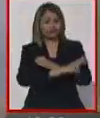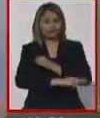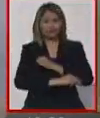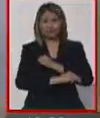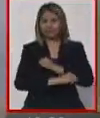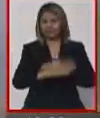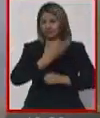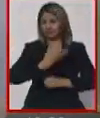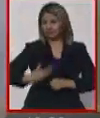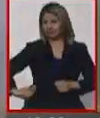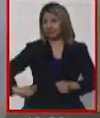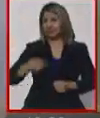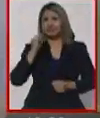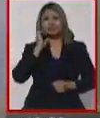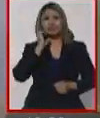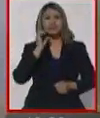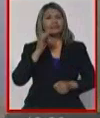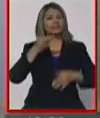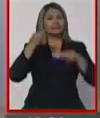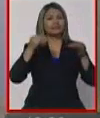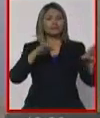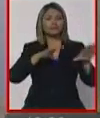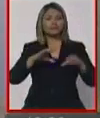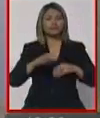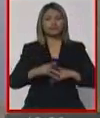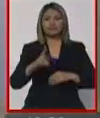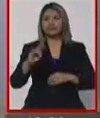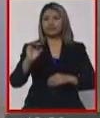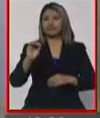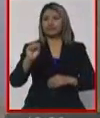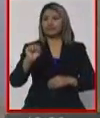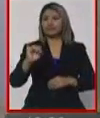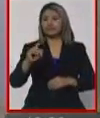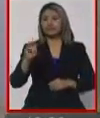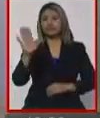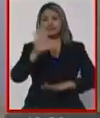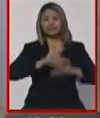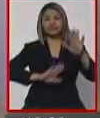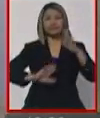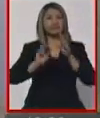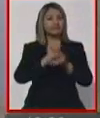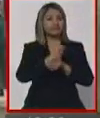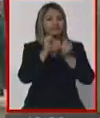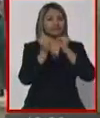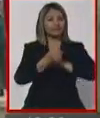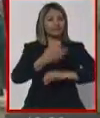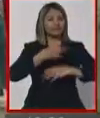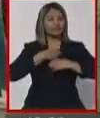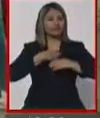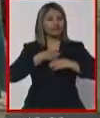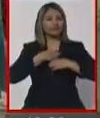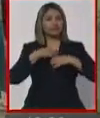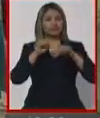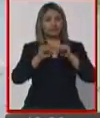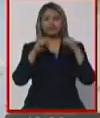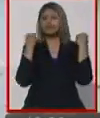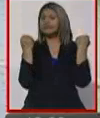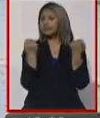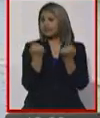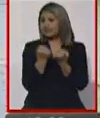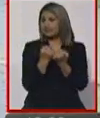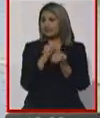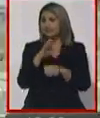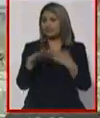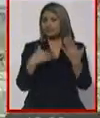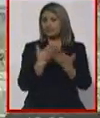a la cabeza del presidente Evo el que decidió ejecutar Rositas. Esa es la preocupación, de que se convierta en una protesta social y